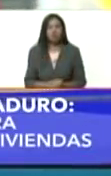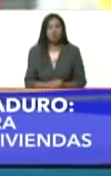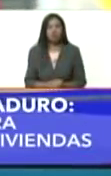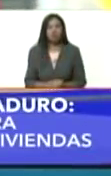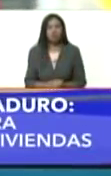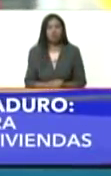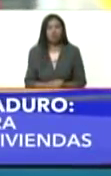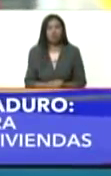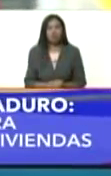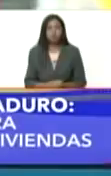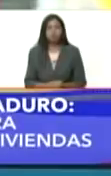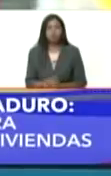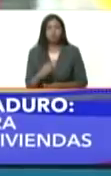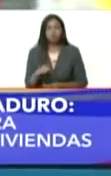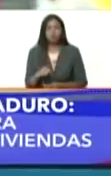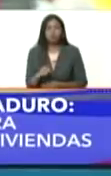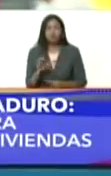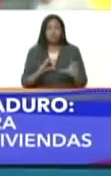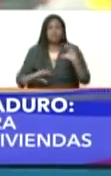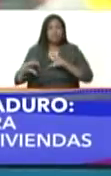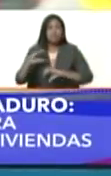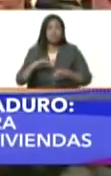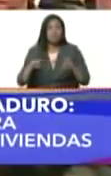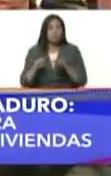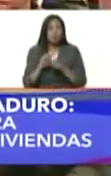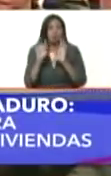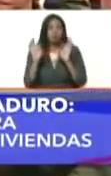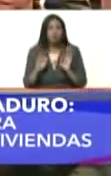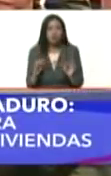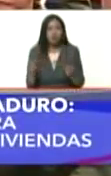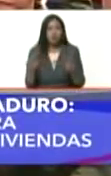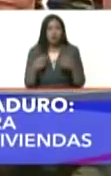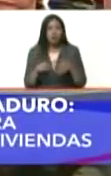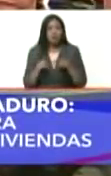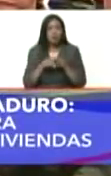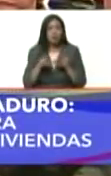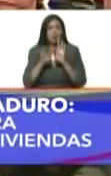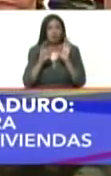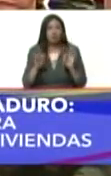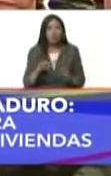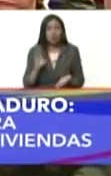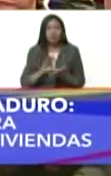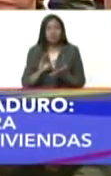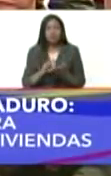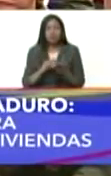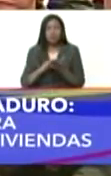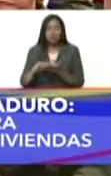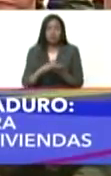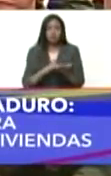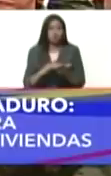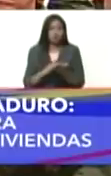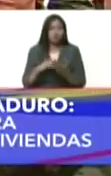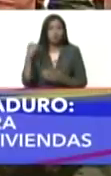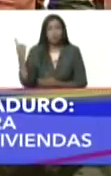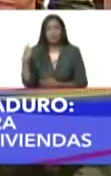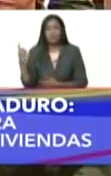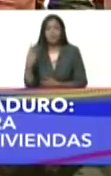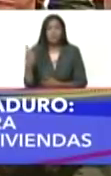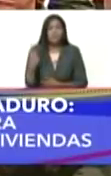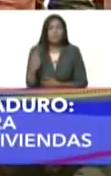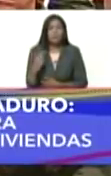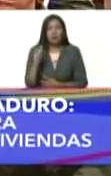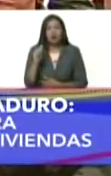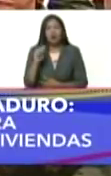tecnología, ciencia, cada vez metiendo ingenio para tener nuestro centro de reparación de helicópteros